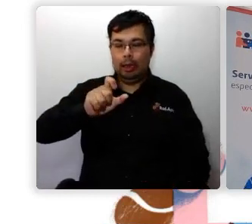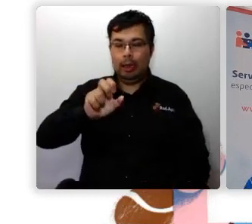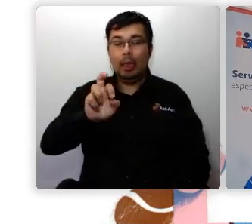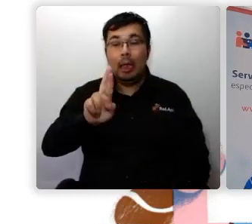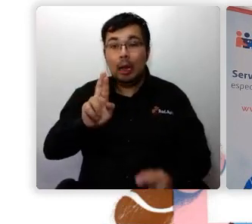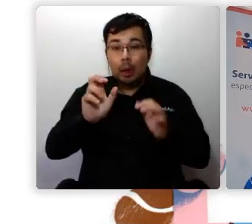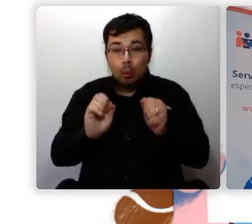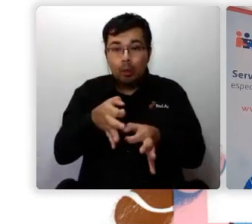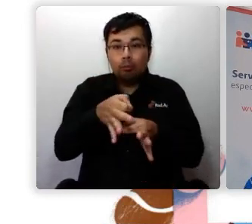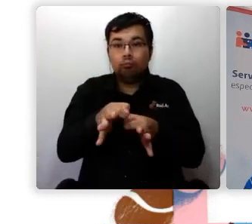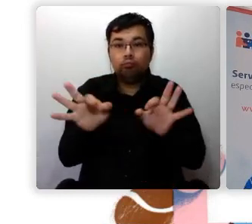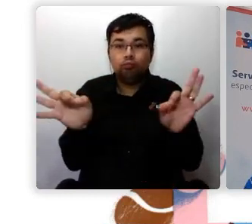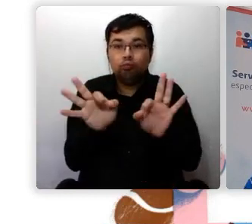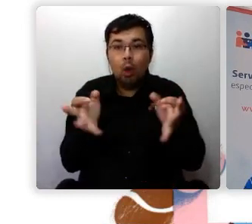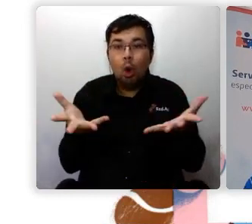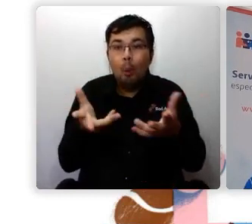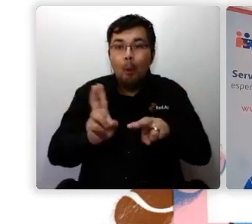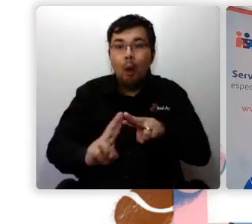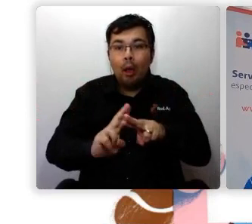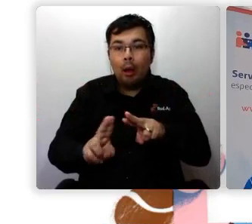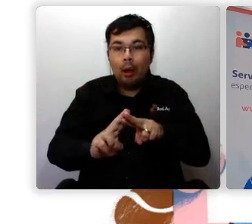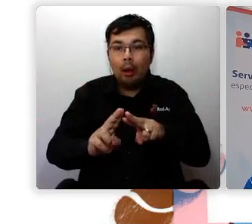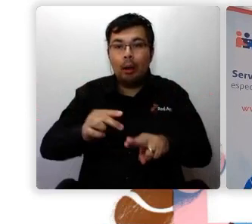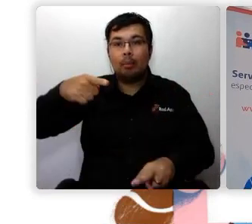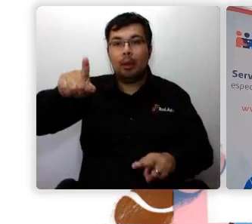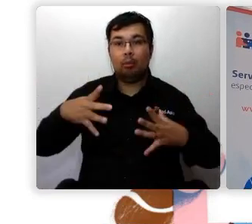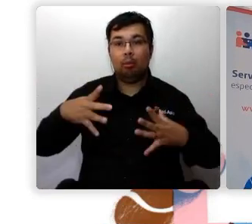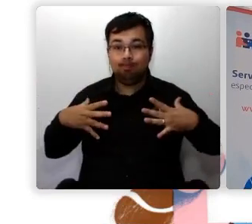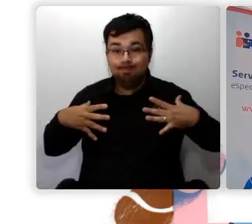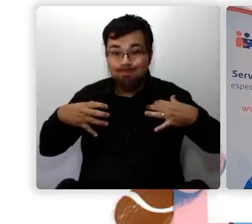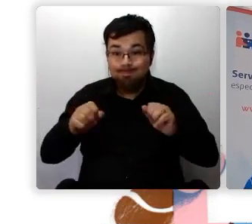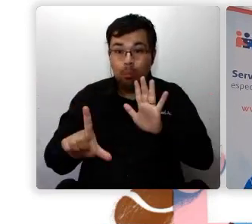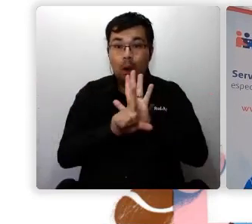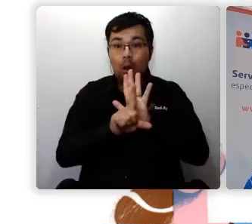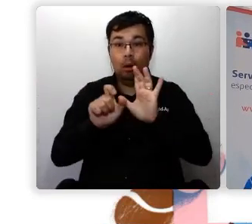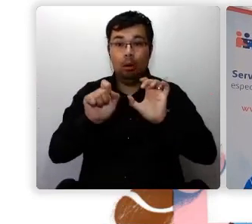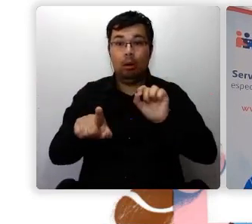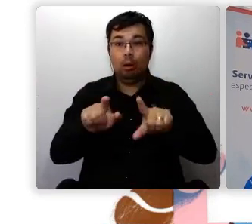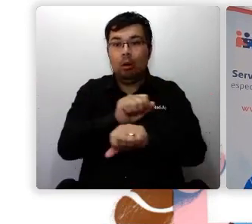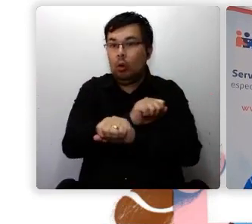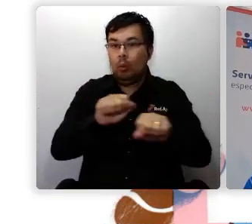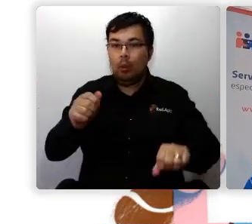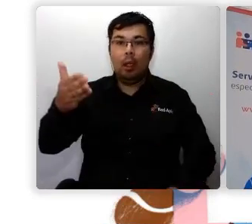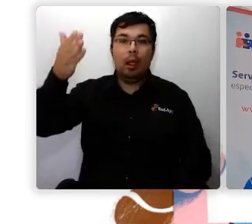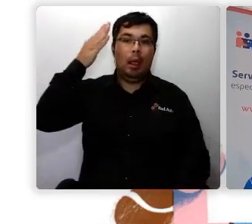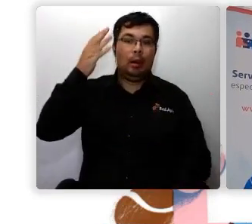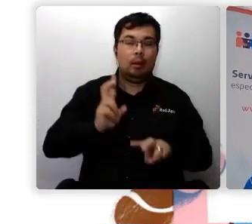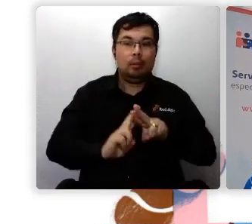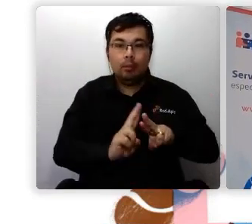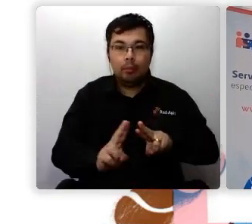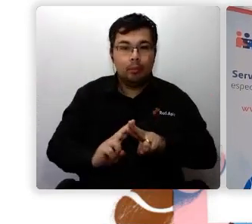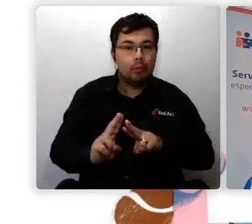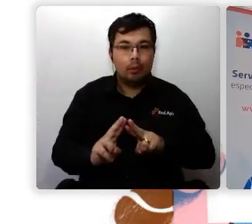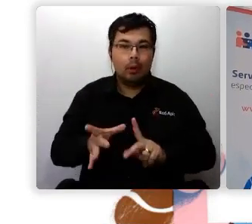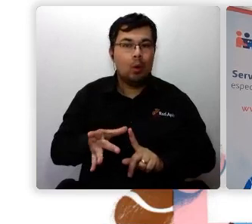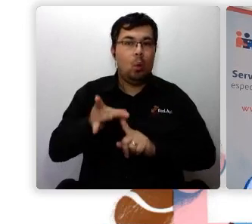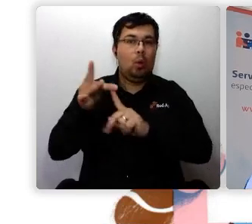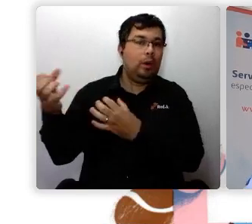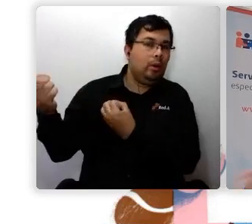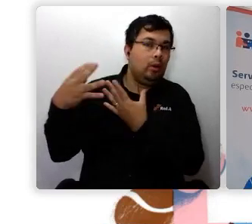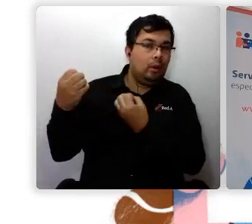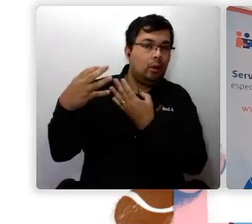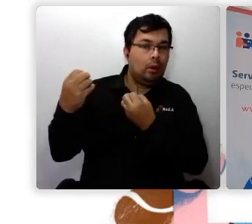tema legal. Desde el punto de vista legal, cuando fuimos creados, se nos orientó solamente para tener, para actuar frente a impuestos internos, frente